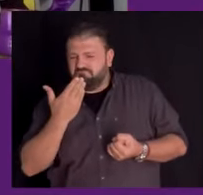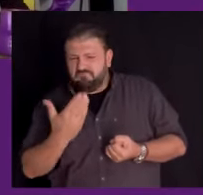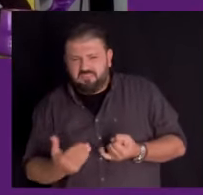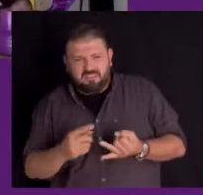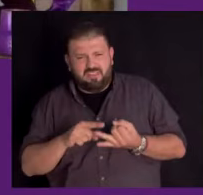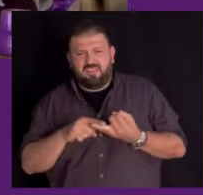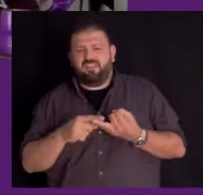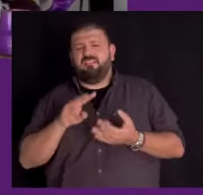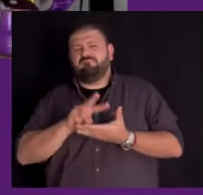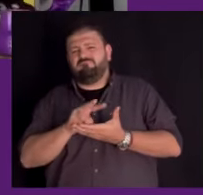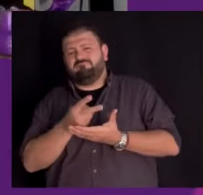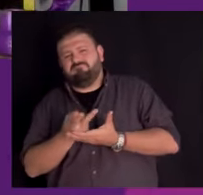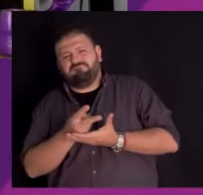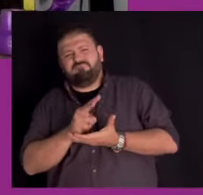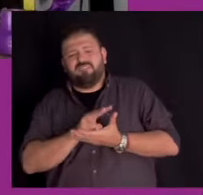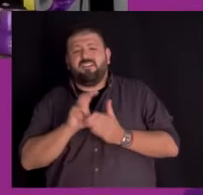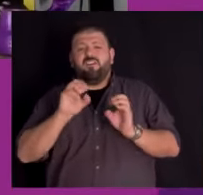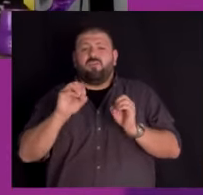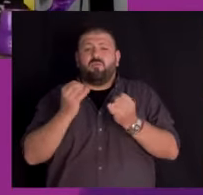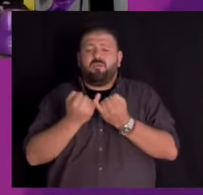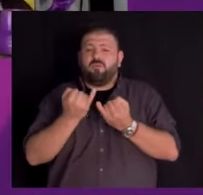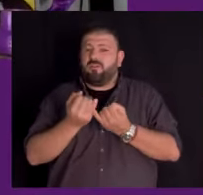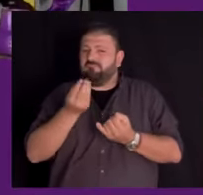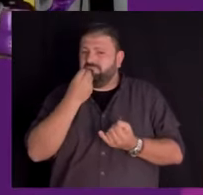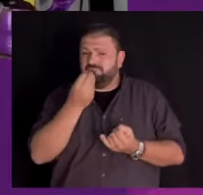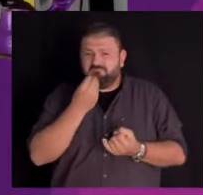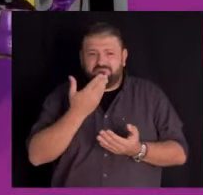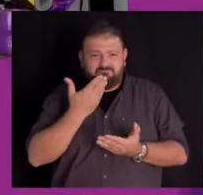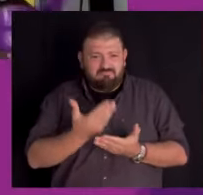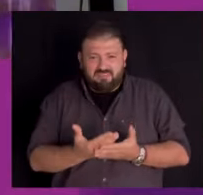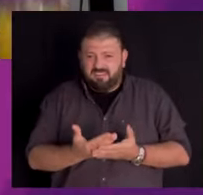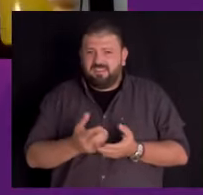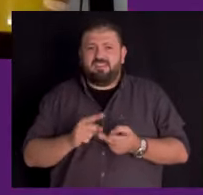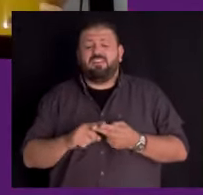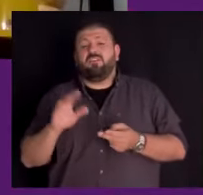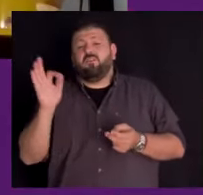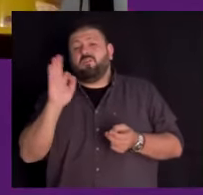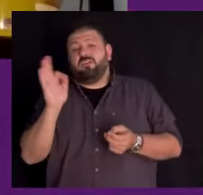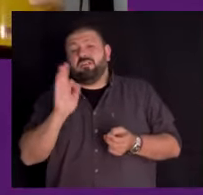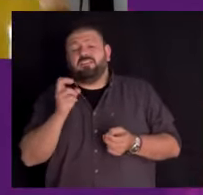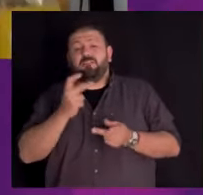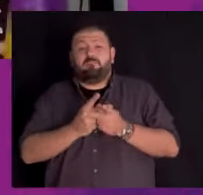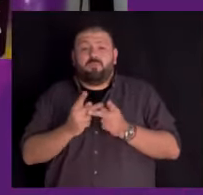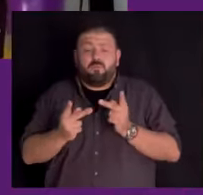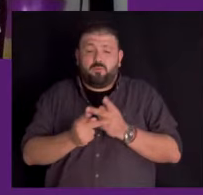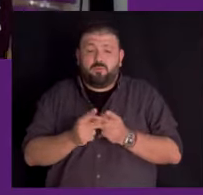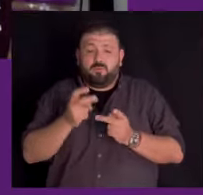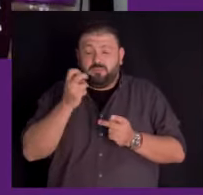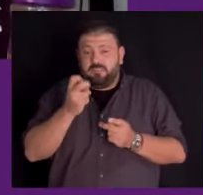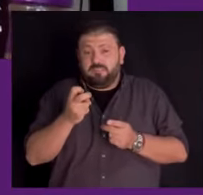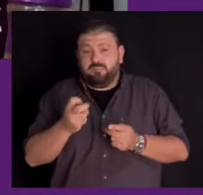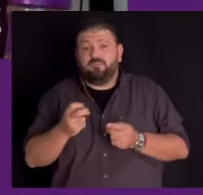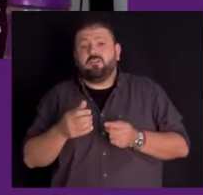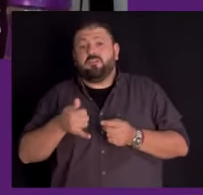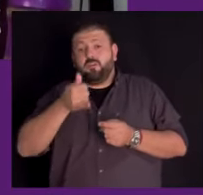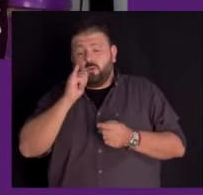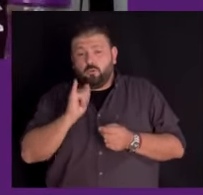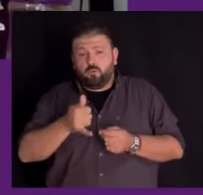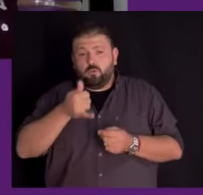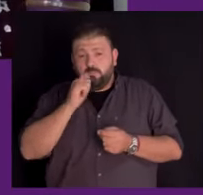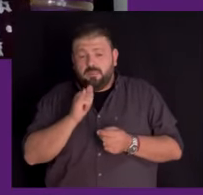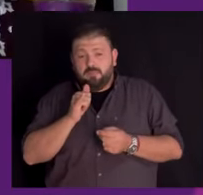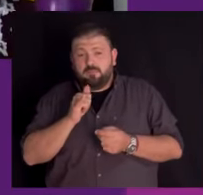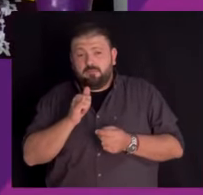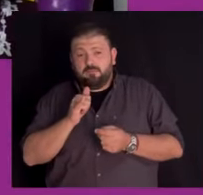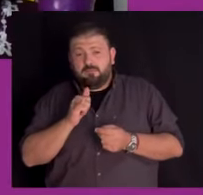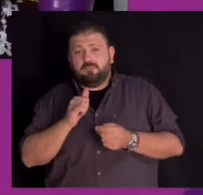llevando una mejor alimentación, quizá nuestros productos OmniLife los estamos consumiendo